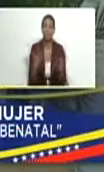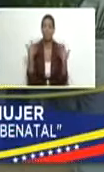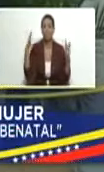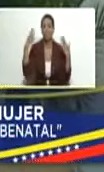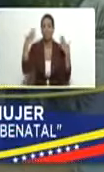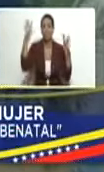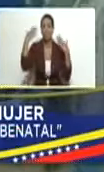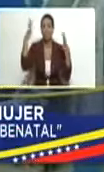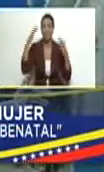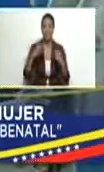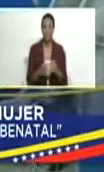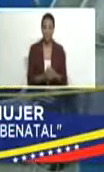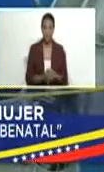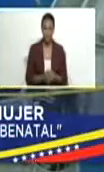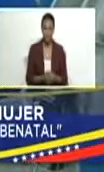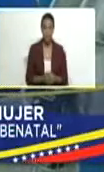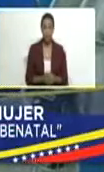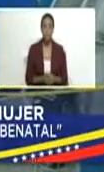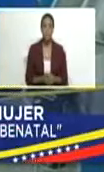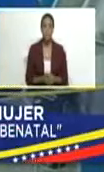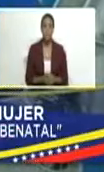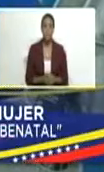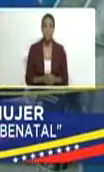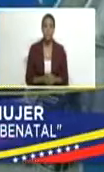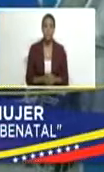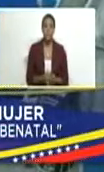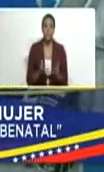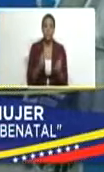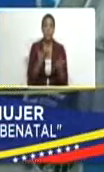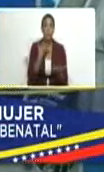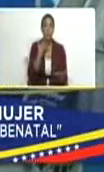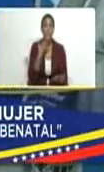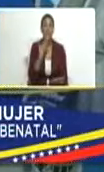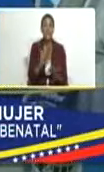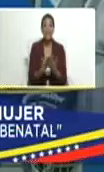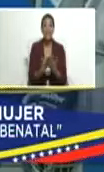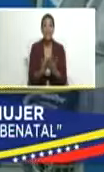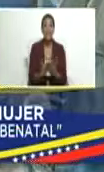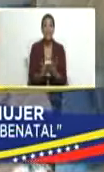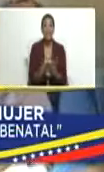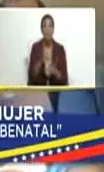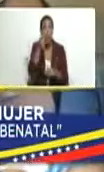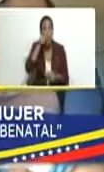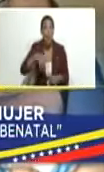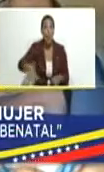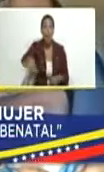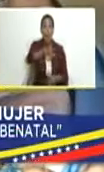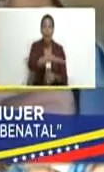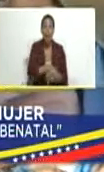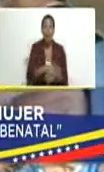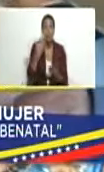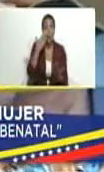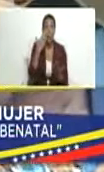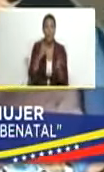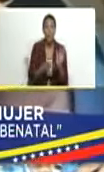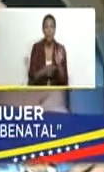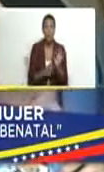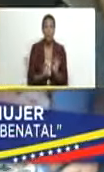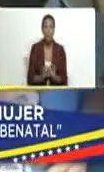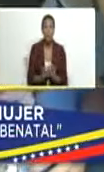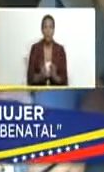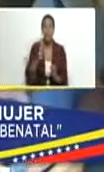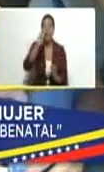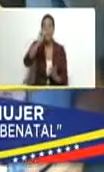Muy, muy agradecida en nombre de toda la población. población de Mirimire, de nuestro municipio